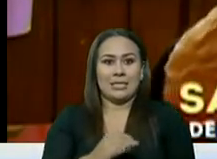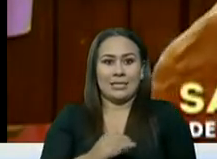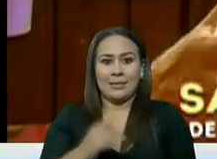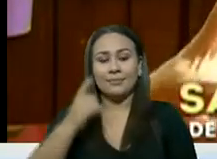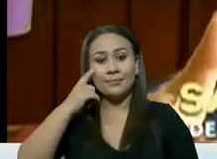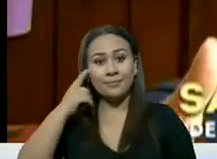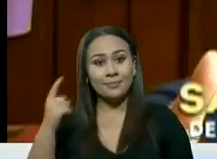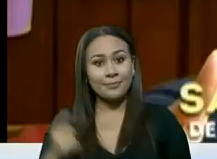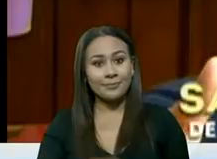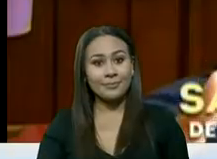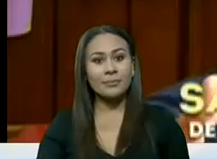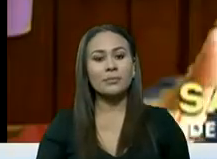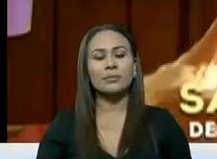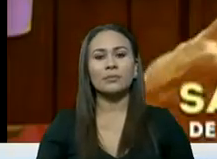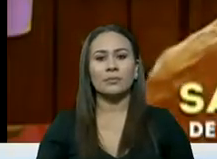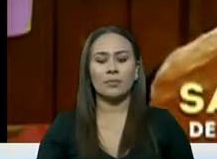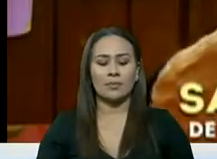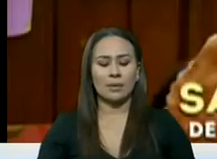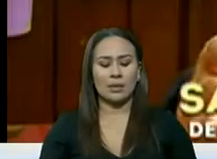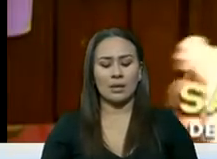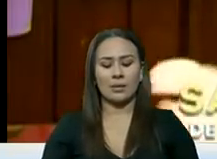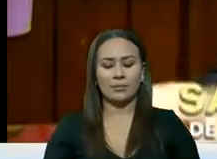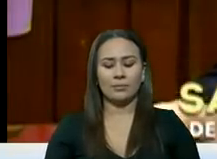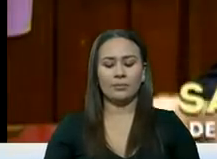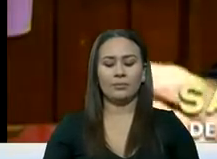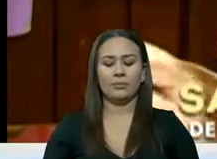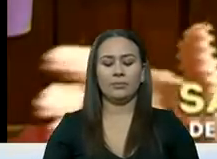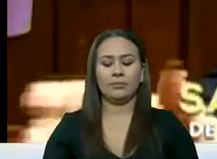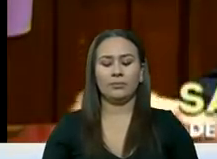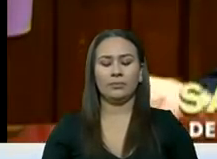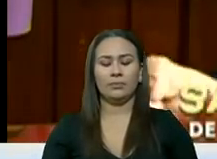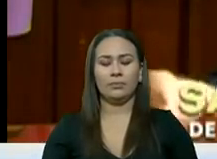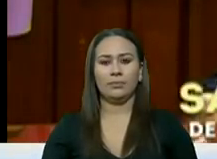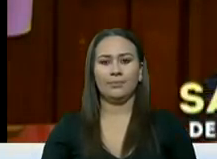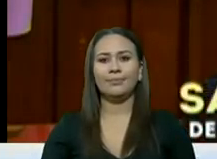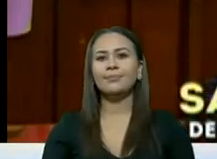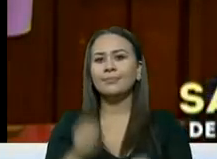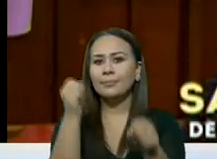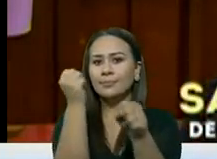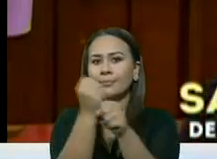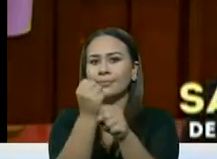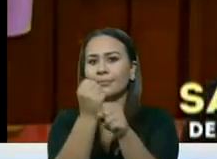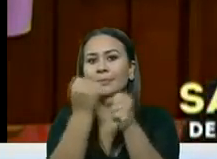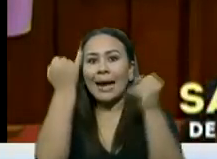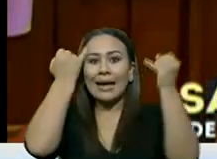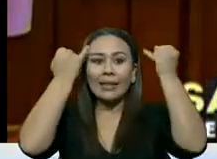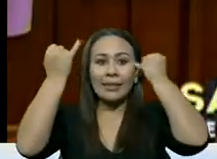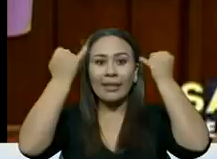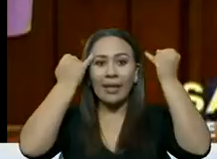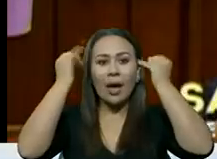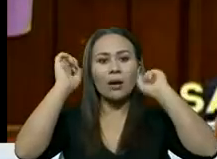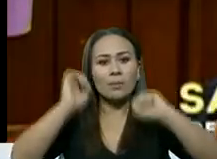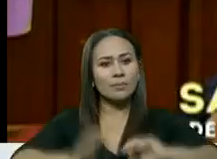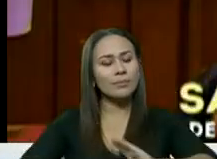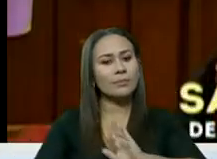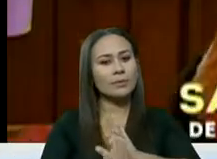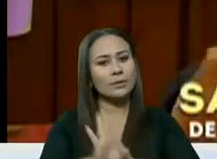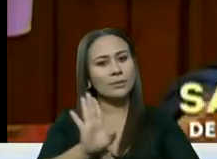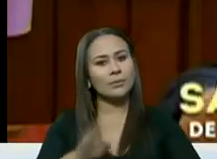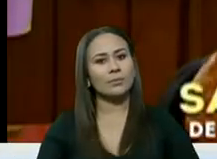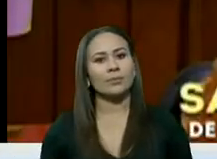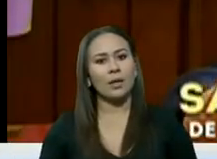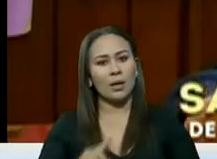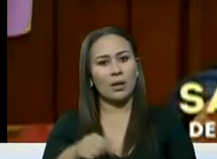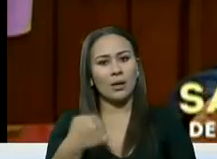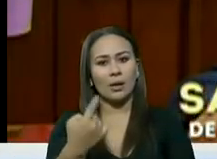un producto, a medida que surgía alguna otra idea, ya empezaba a haber otro